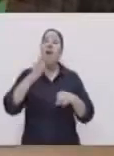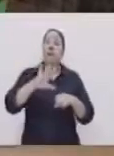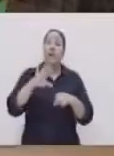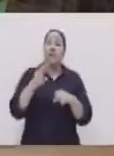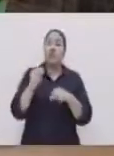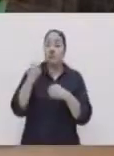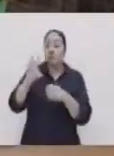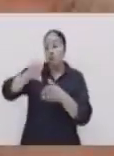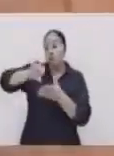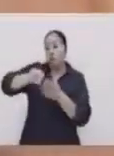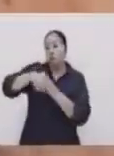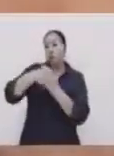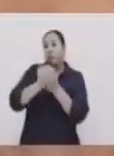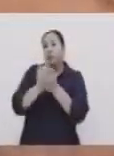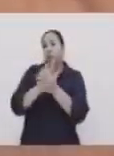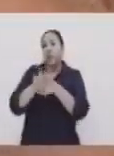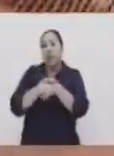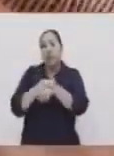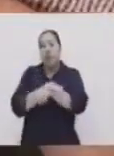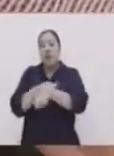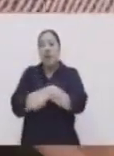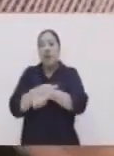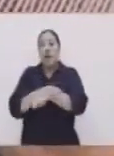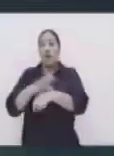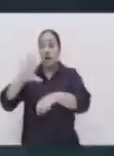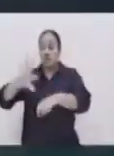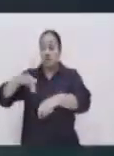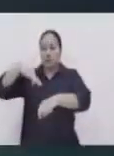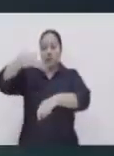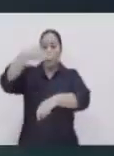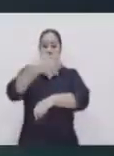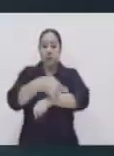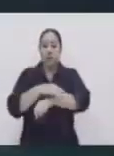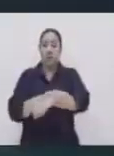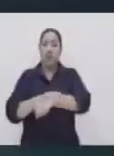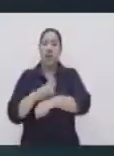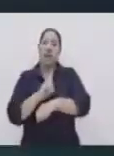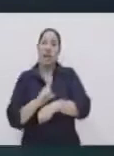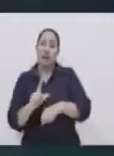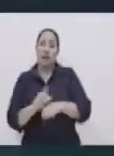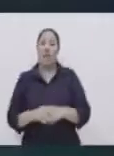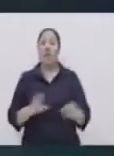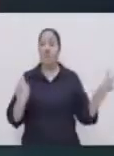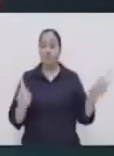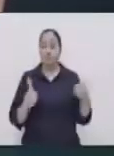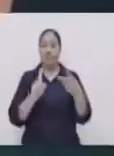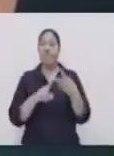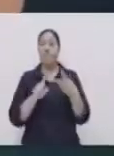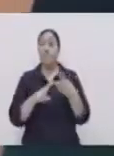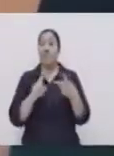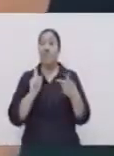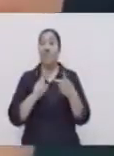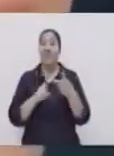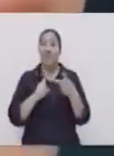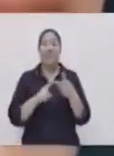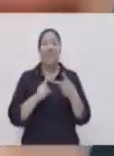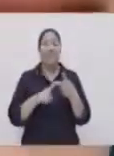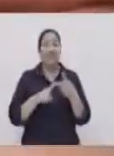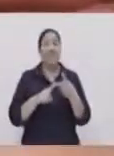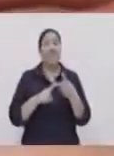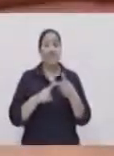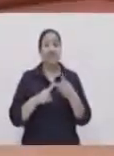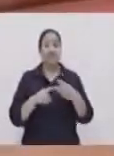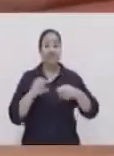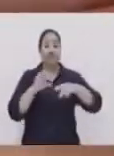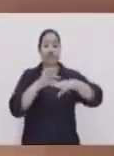podemos aplicar una crema hidratante y cubrir con un vendaje limpio. Las quemaduras de segundo grado son aquellas en las que se ve afectada